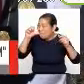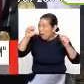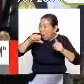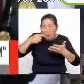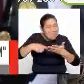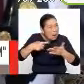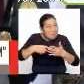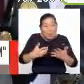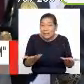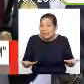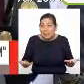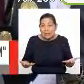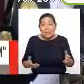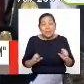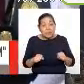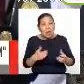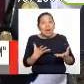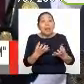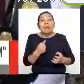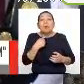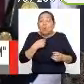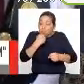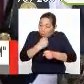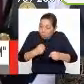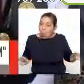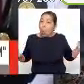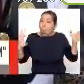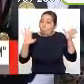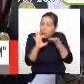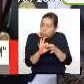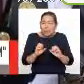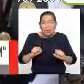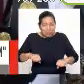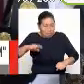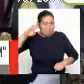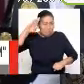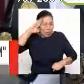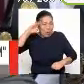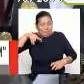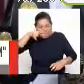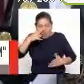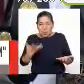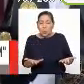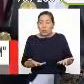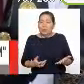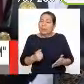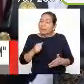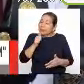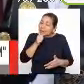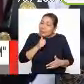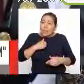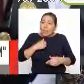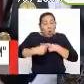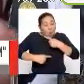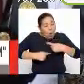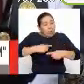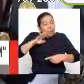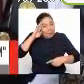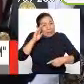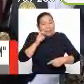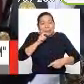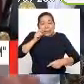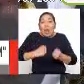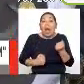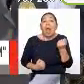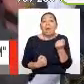conexos. Y en ese sentido tenemos que trabajar. Esta policía del Perú, que se sacrifica todos los días, necesita